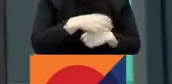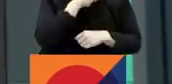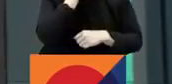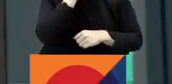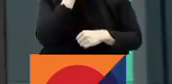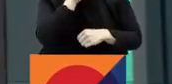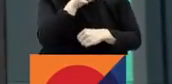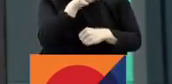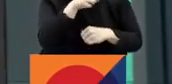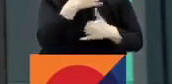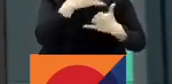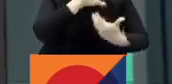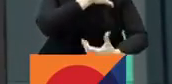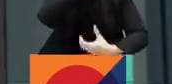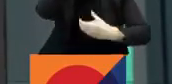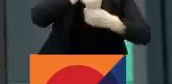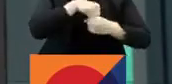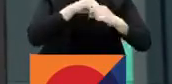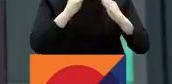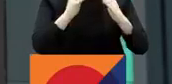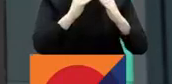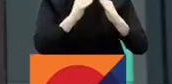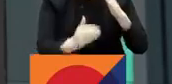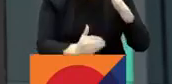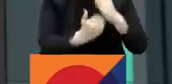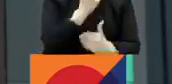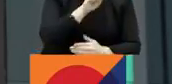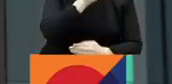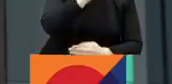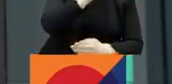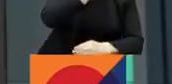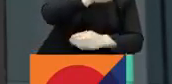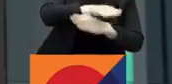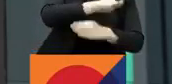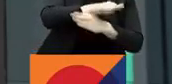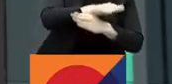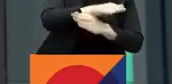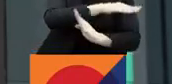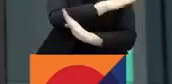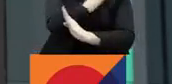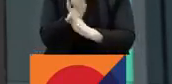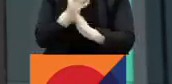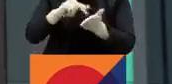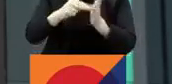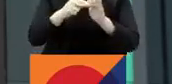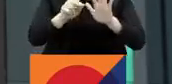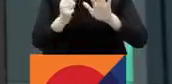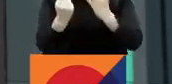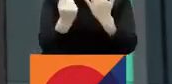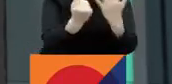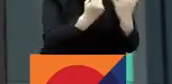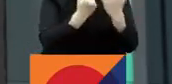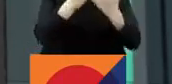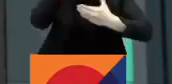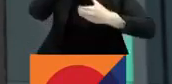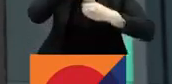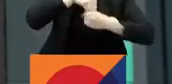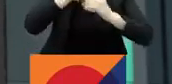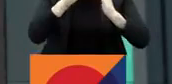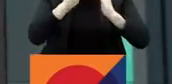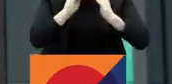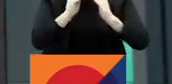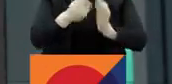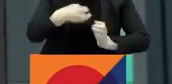de confinamiento estricto. Por eso, para estar conectados con las regiones, vamos a esta hora con nuestro compañero, por supuesto,